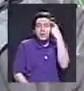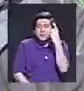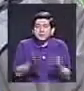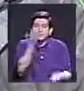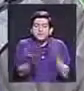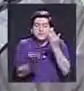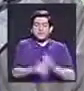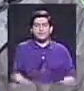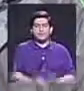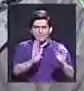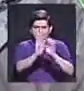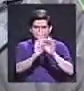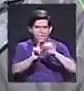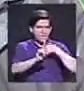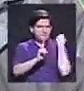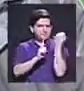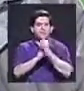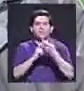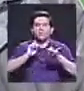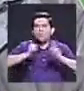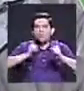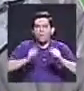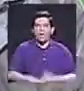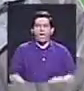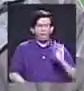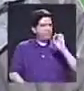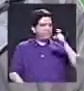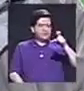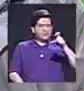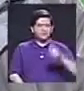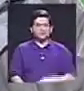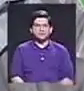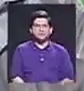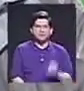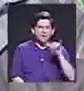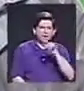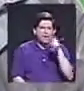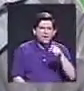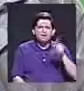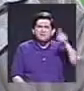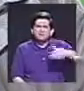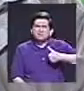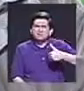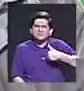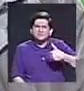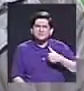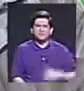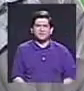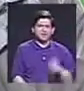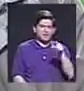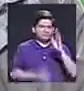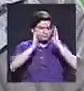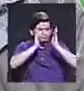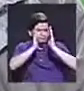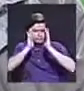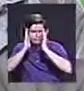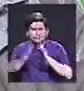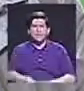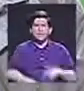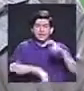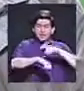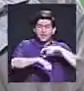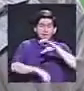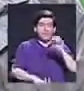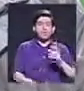ver, por ejemplo, estados de situación, diagnósticos de necesidades que necesitan ser atendidos en tiempo